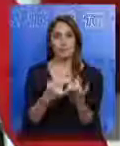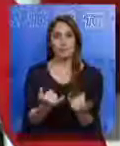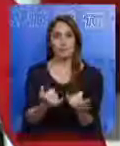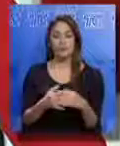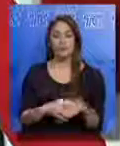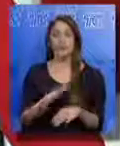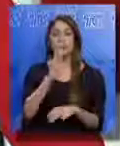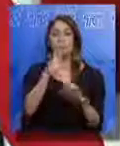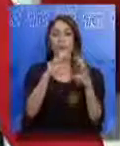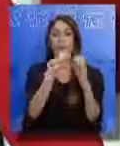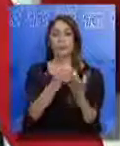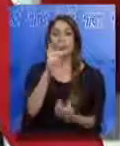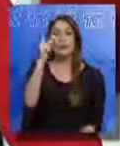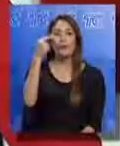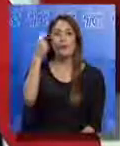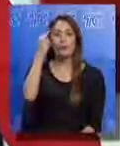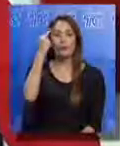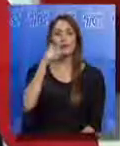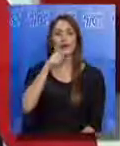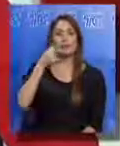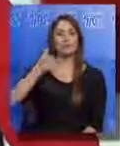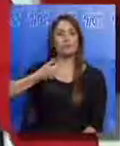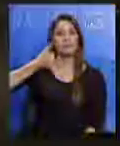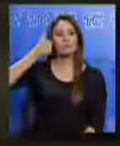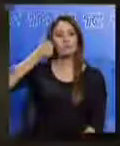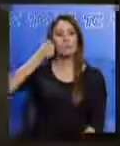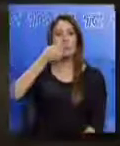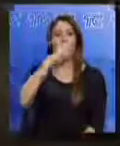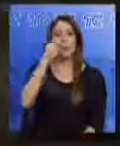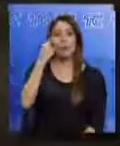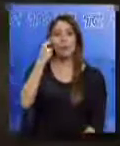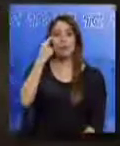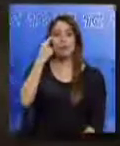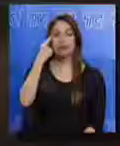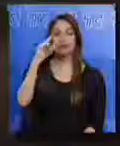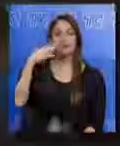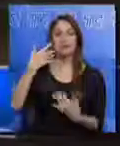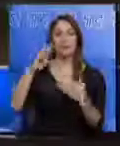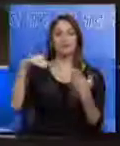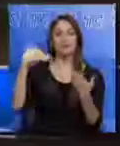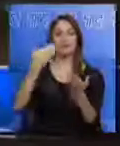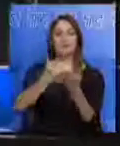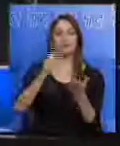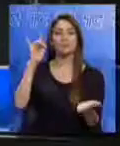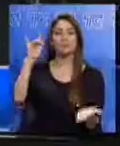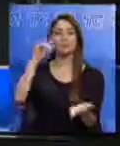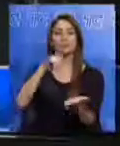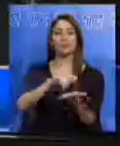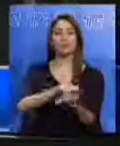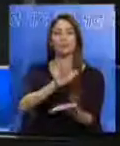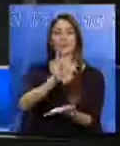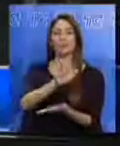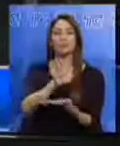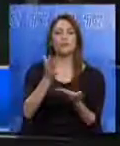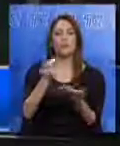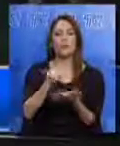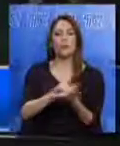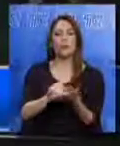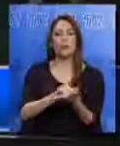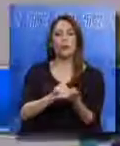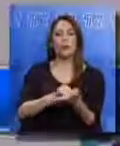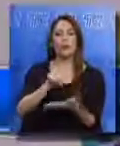La comitiva del gobierno ecuatoriano, encabezada por el jefe de Estado Rafael Correa, arribó al aeropuerto La Guardia de Nueva York